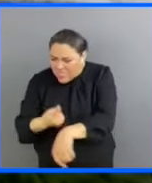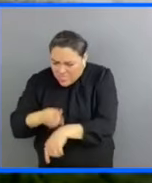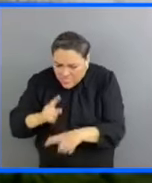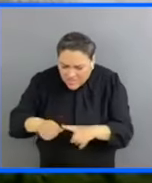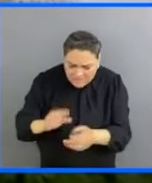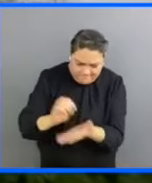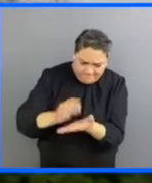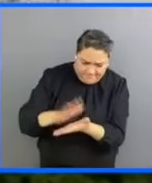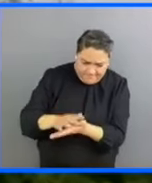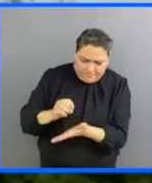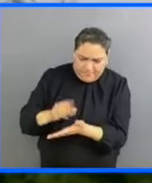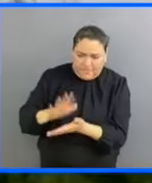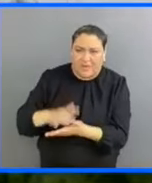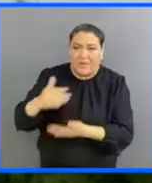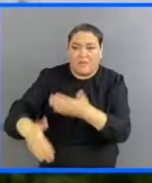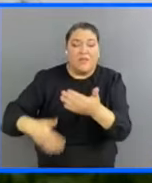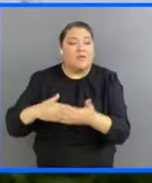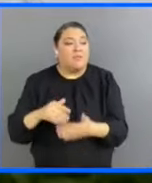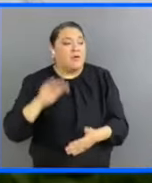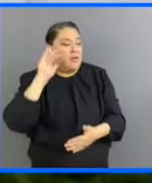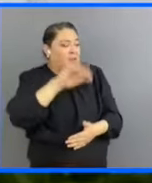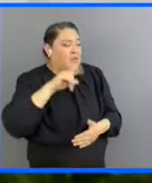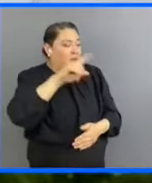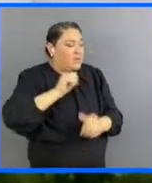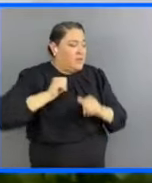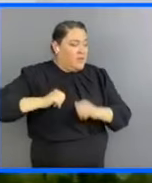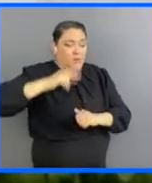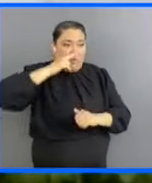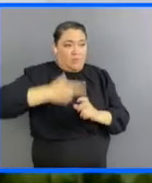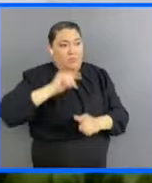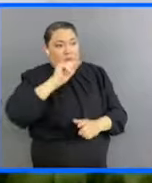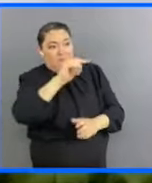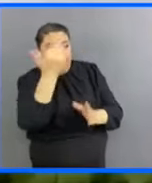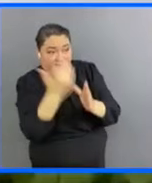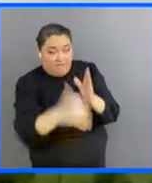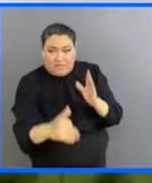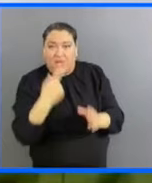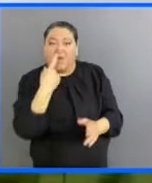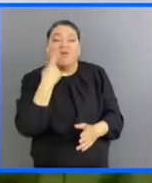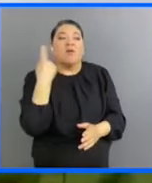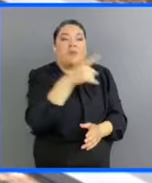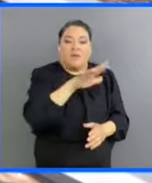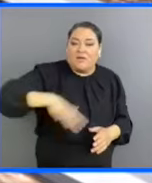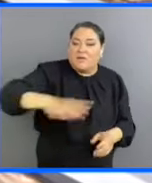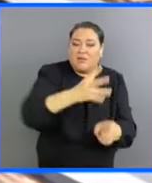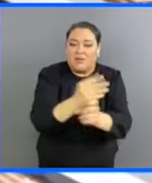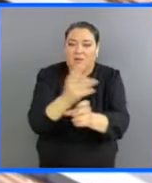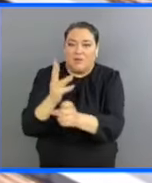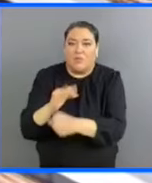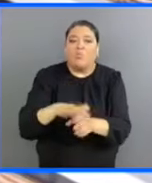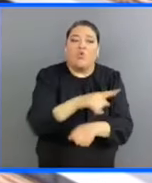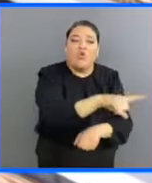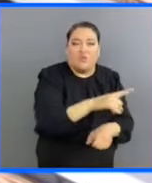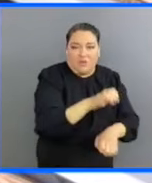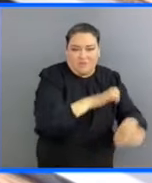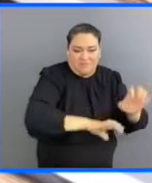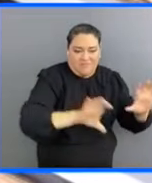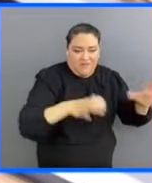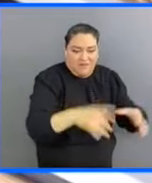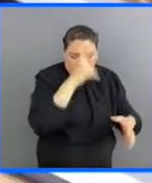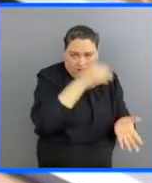la omisión de autoridades para prevenir y mitigar el daño ambiental ocasionado por la actividad porcícola. Para Plural